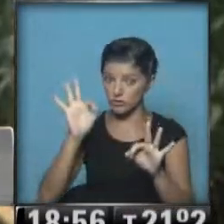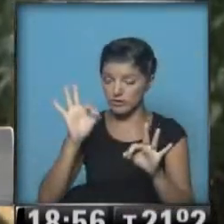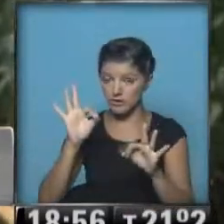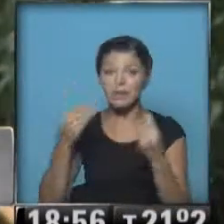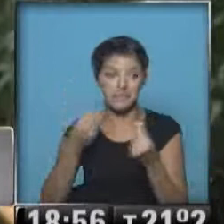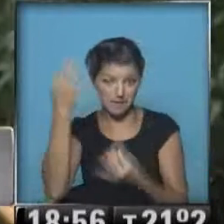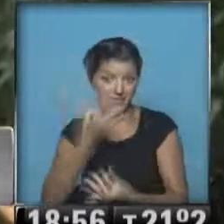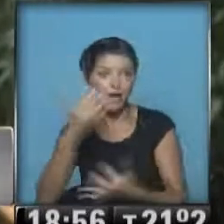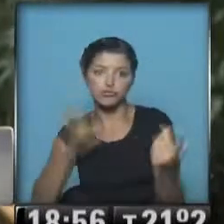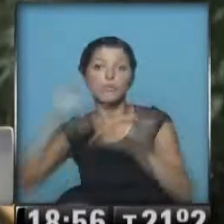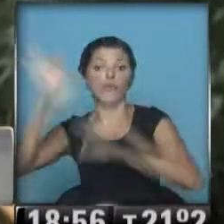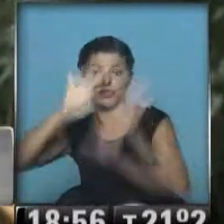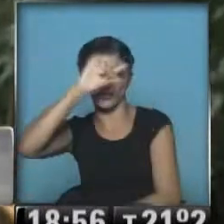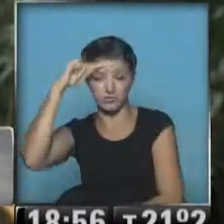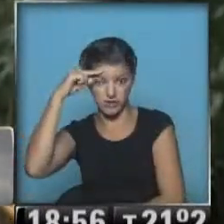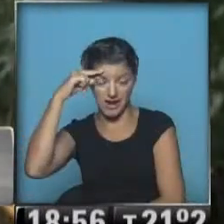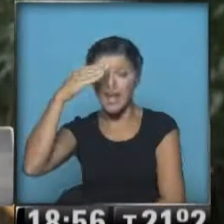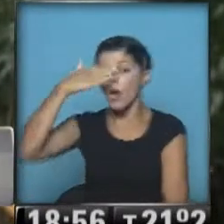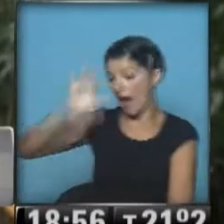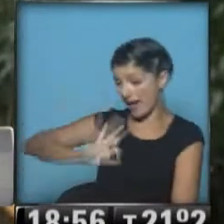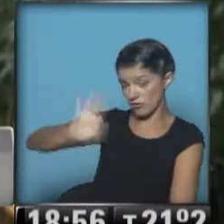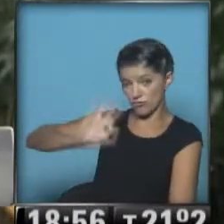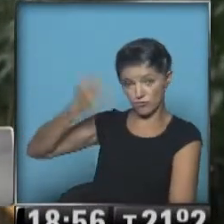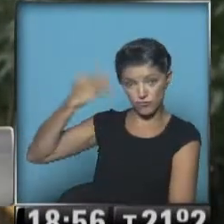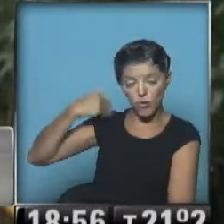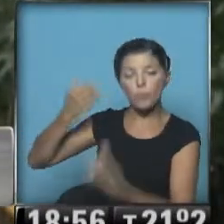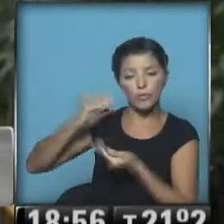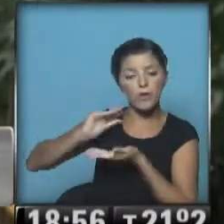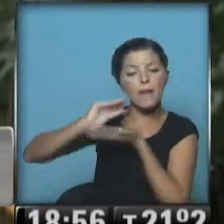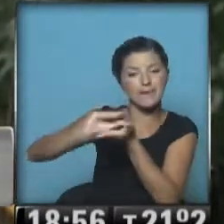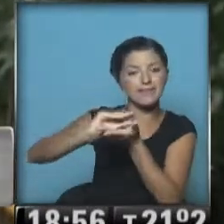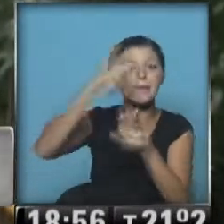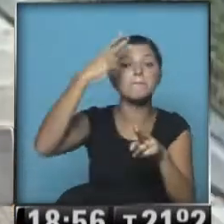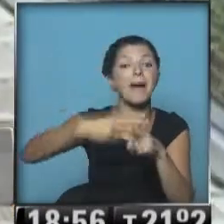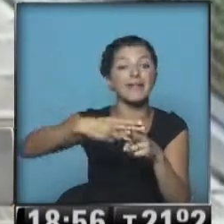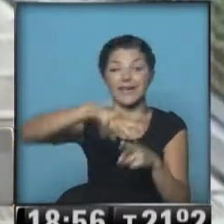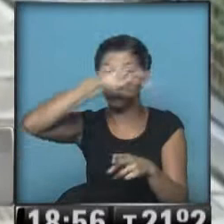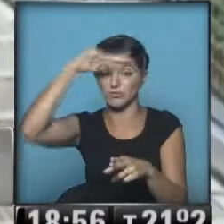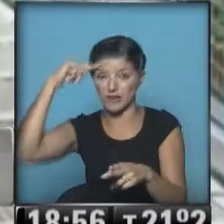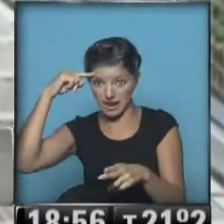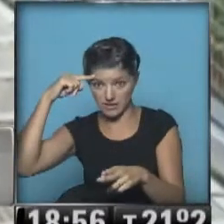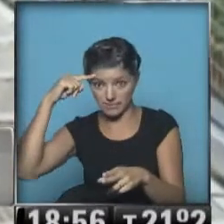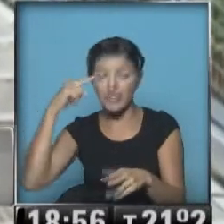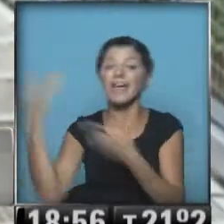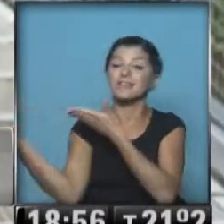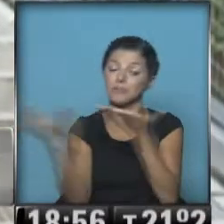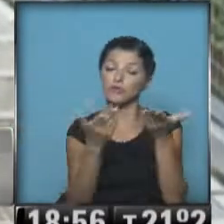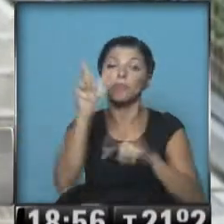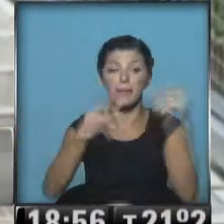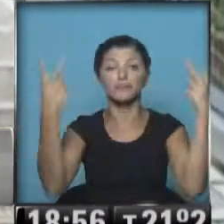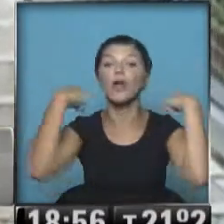nacional que en los últimos años nos han permitido invertir en los parques nacionales en prestación de servicio a los